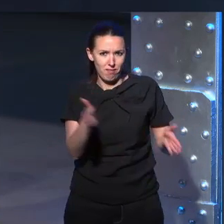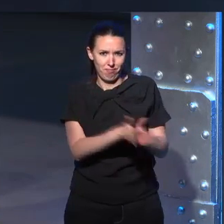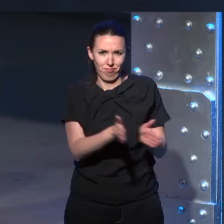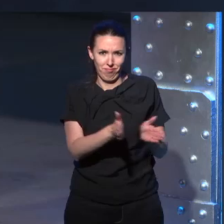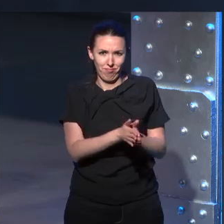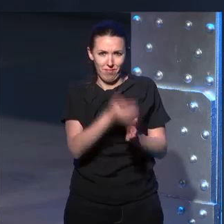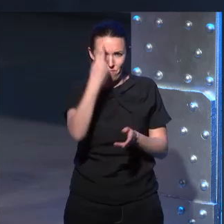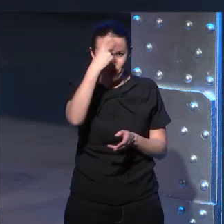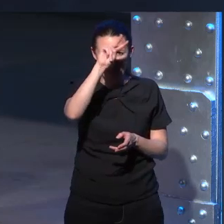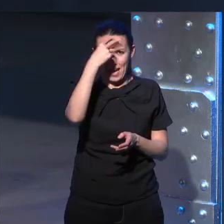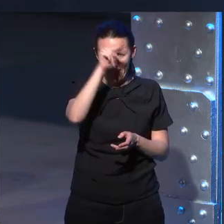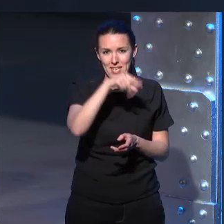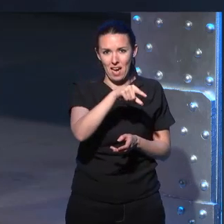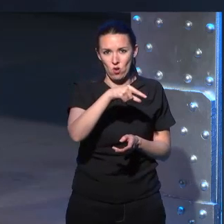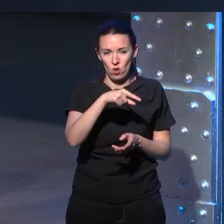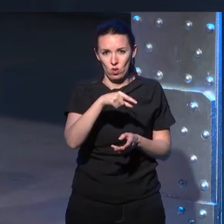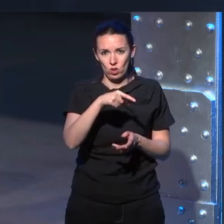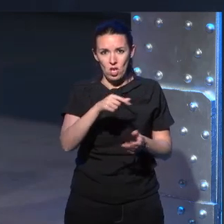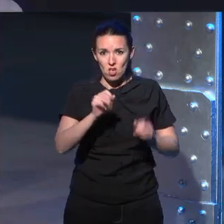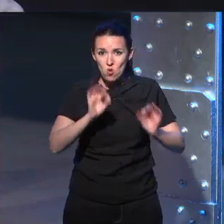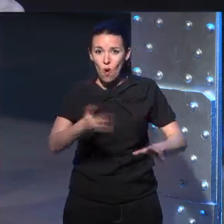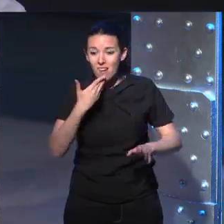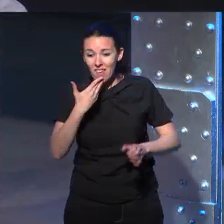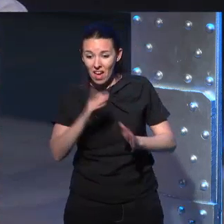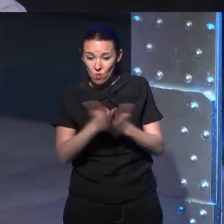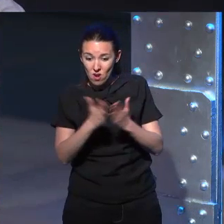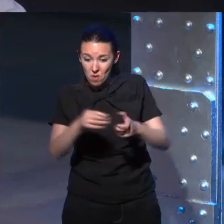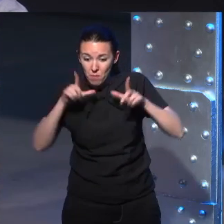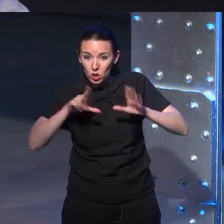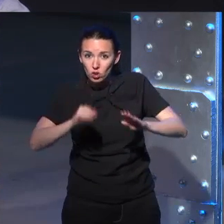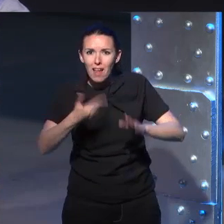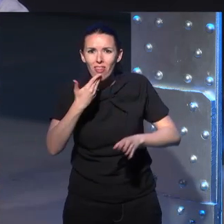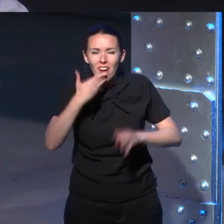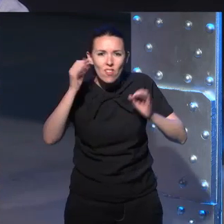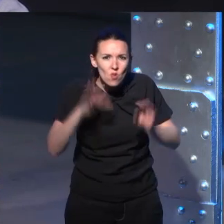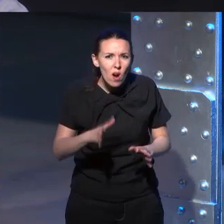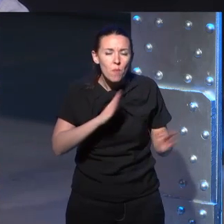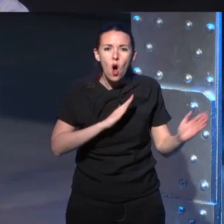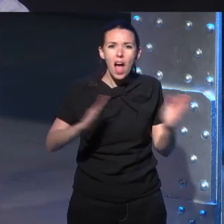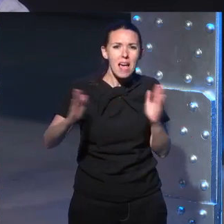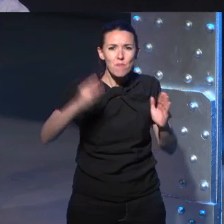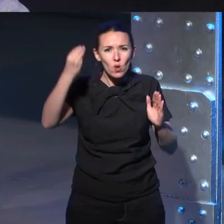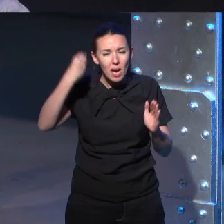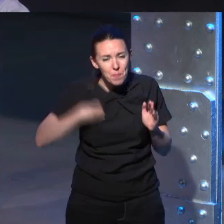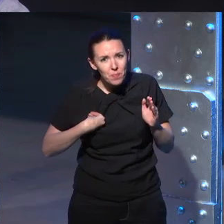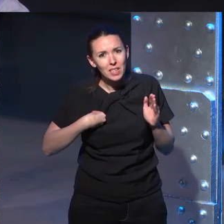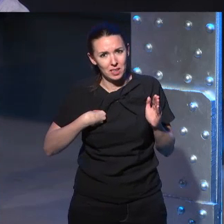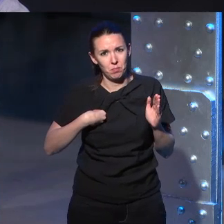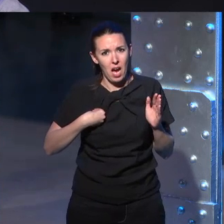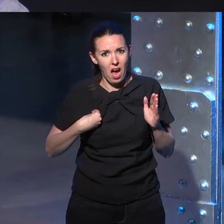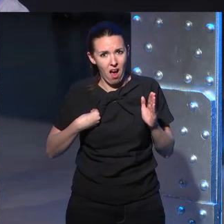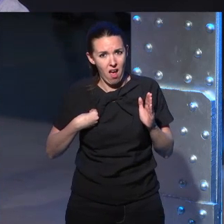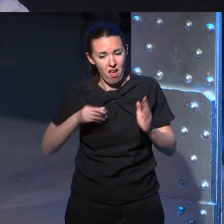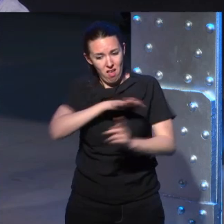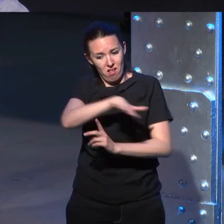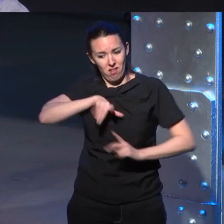mexicanos de la misma generación del protagonista de esta novela, que escuché en la misma época en el que discurre